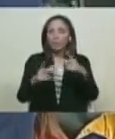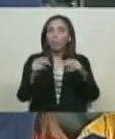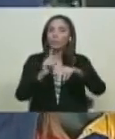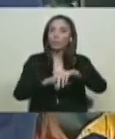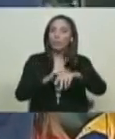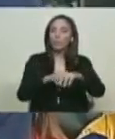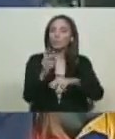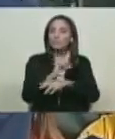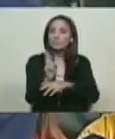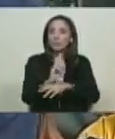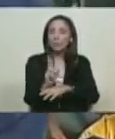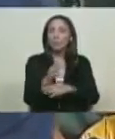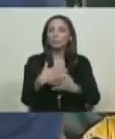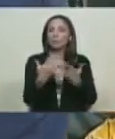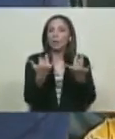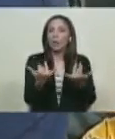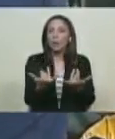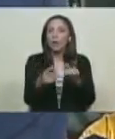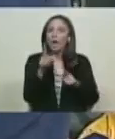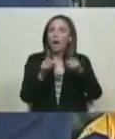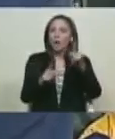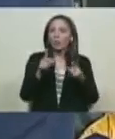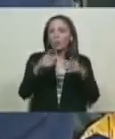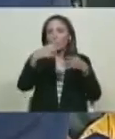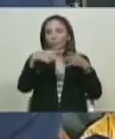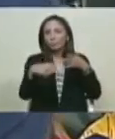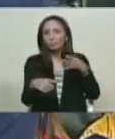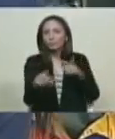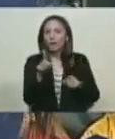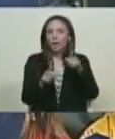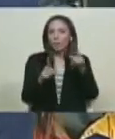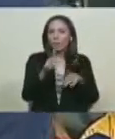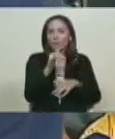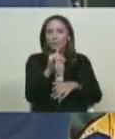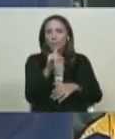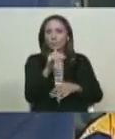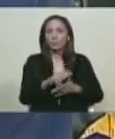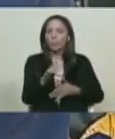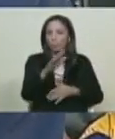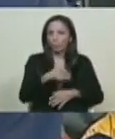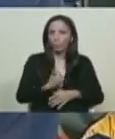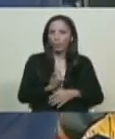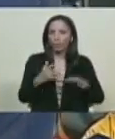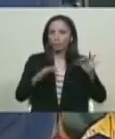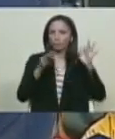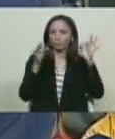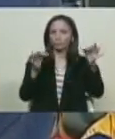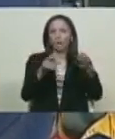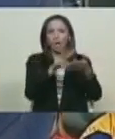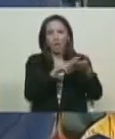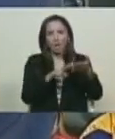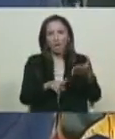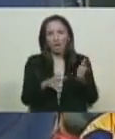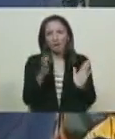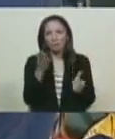corto, queremos sacar algunos aspectos para que usted se lo pueda llevar y,